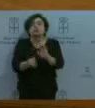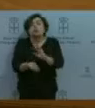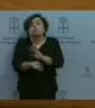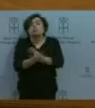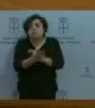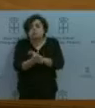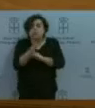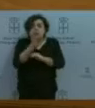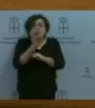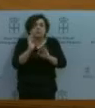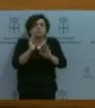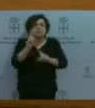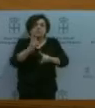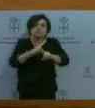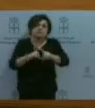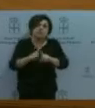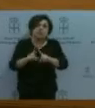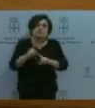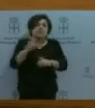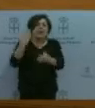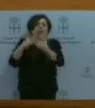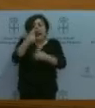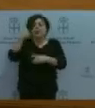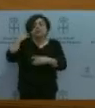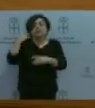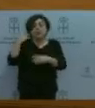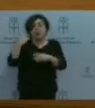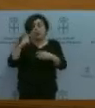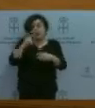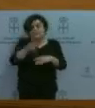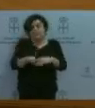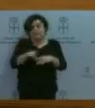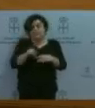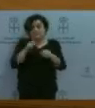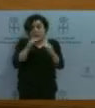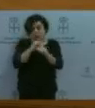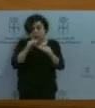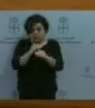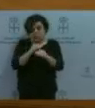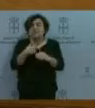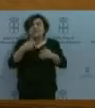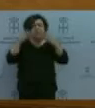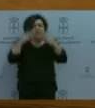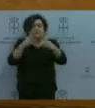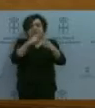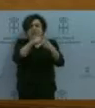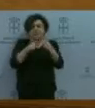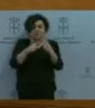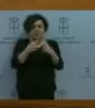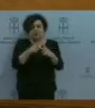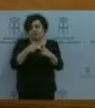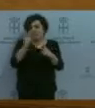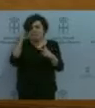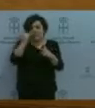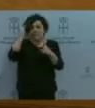octubre del año pasado. Voy a centrarme en dos ideas que en su momento ya dijimos en esta Cámara y que quiero resaltar también después de haber escuchado a los